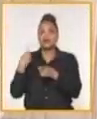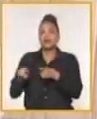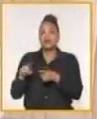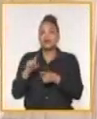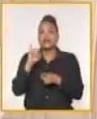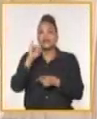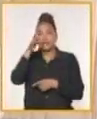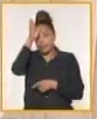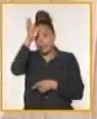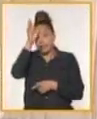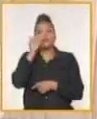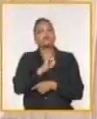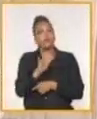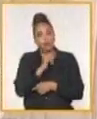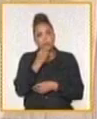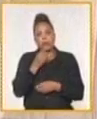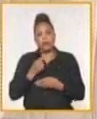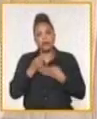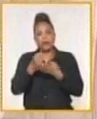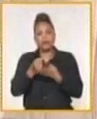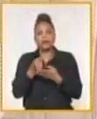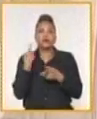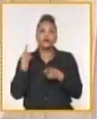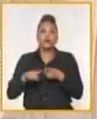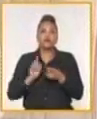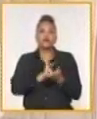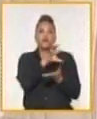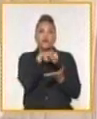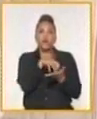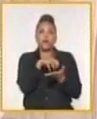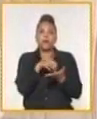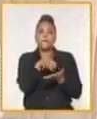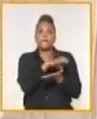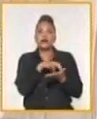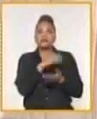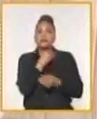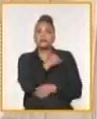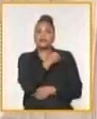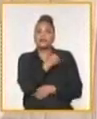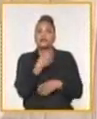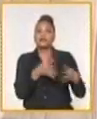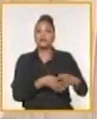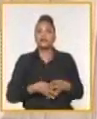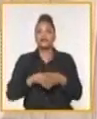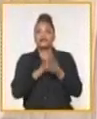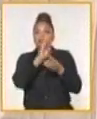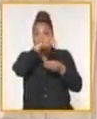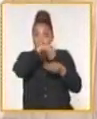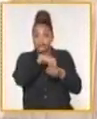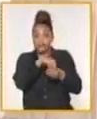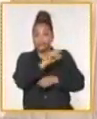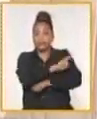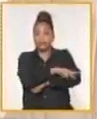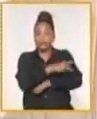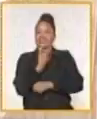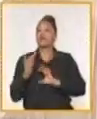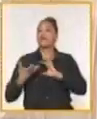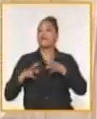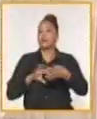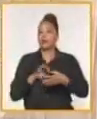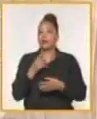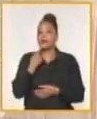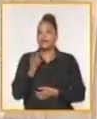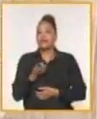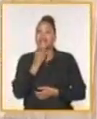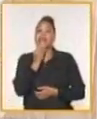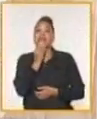bases militares de estadounidenses, esto es complicado, porque Irán ha dicho que si responde van a haber muertos.